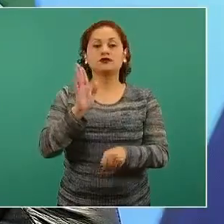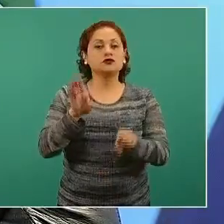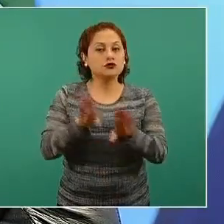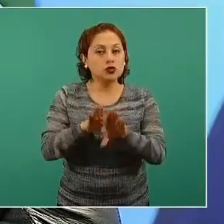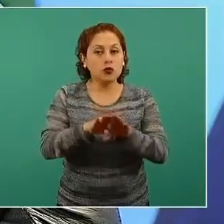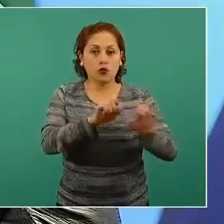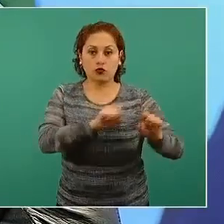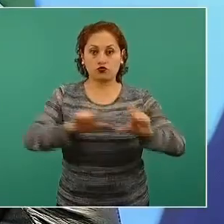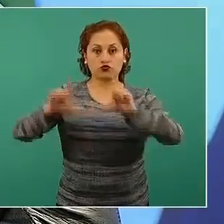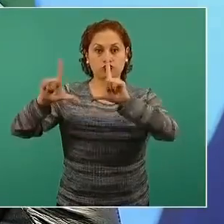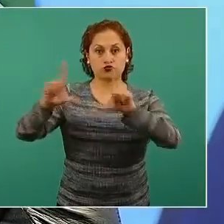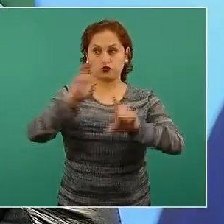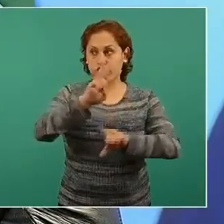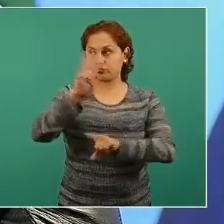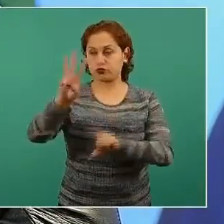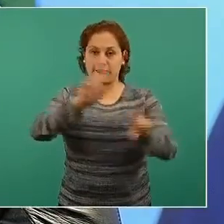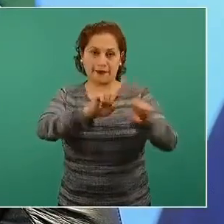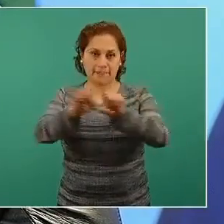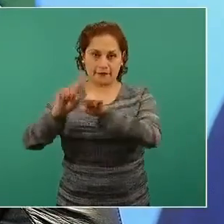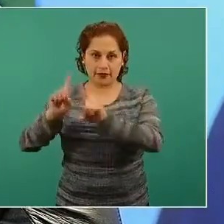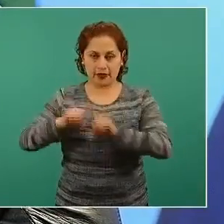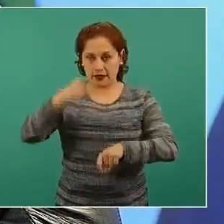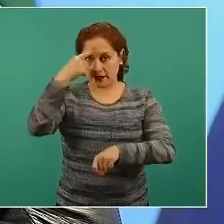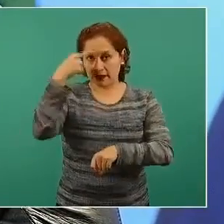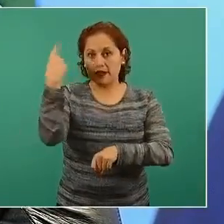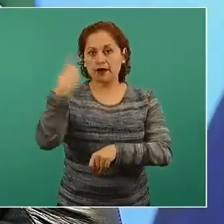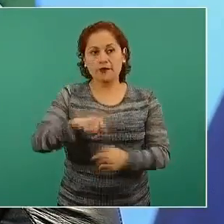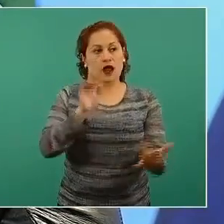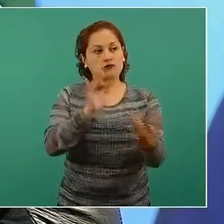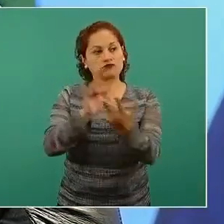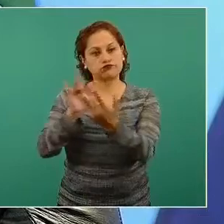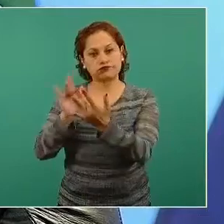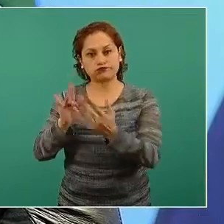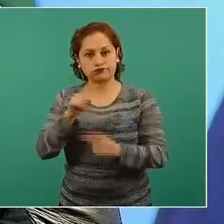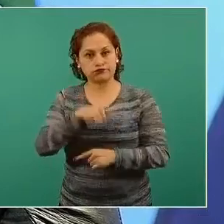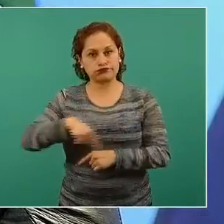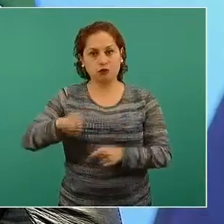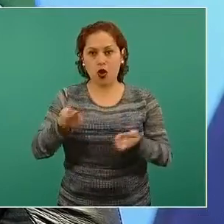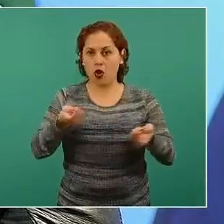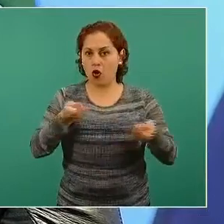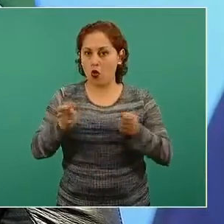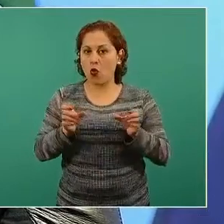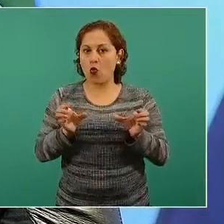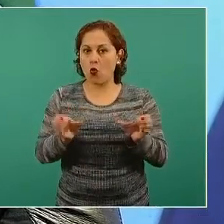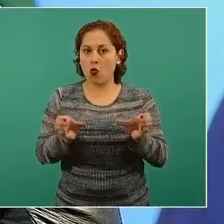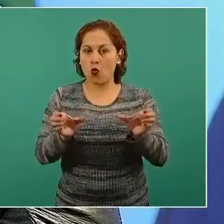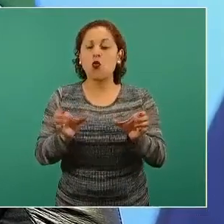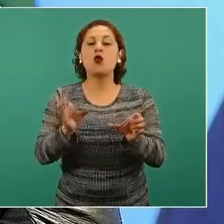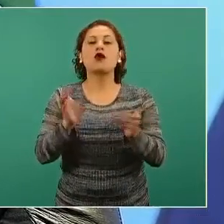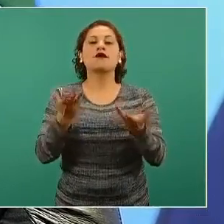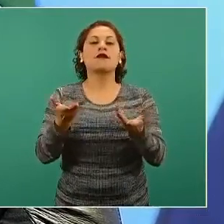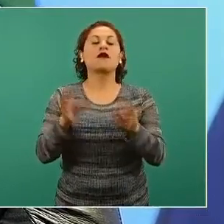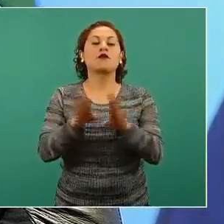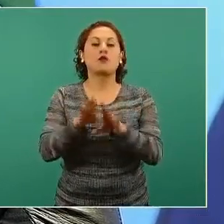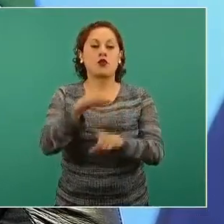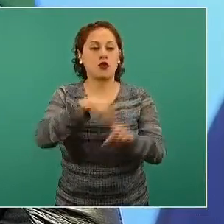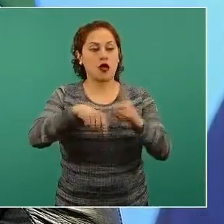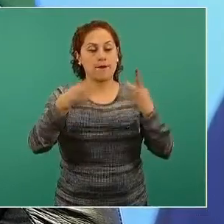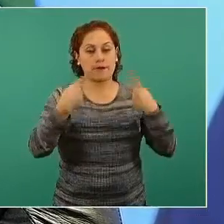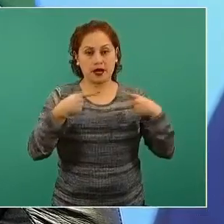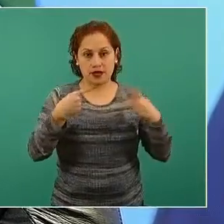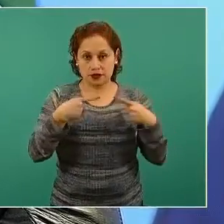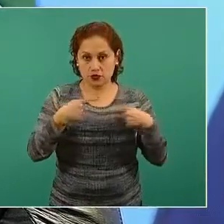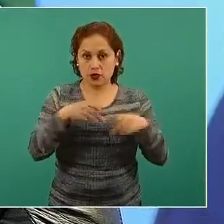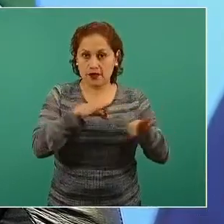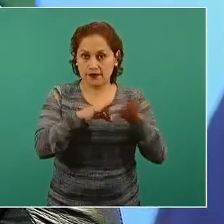plataformas, porque se han hecho diferentes plataformas para poder estar en más contacto con el personal a distancia, aprovechando la